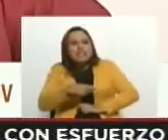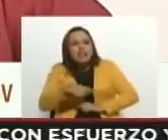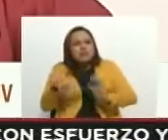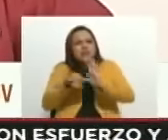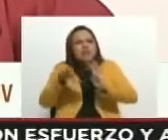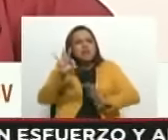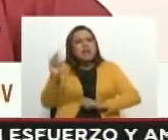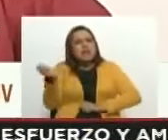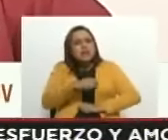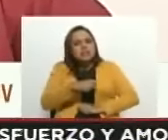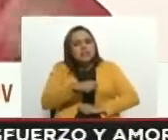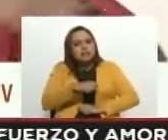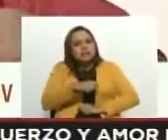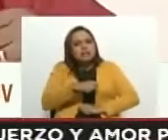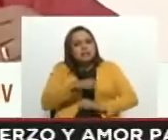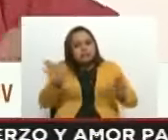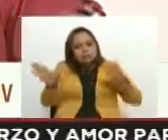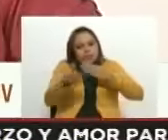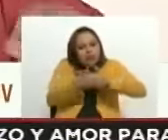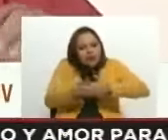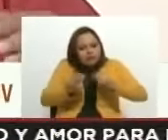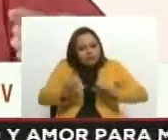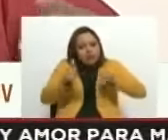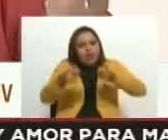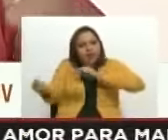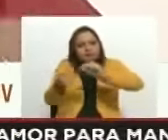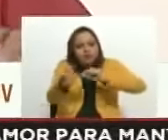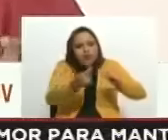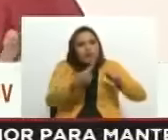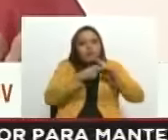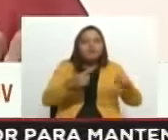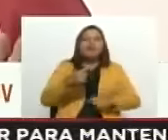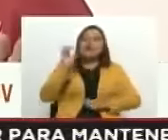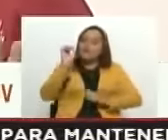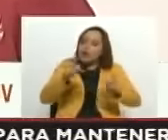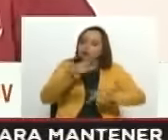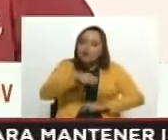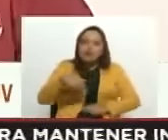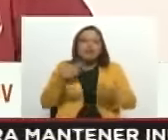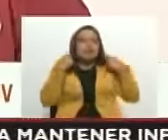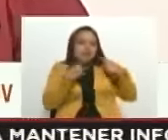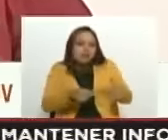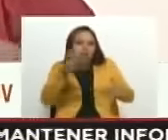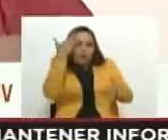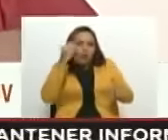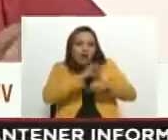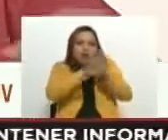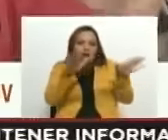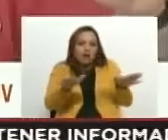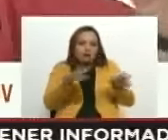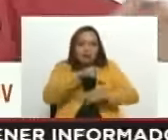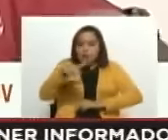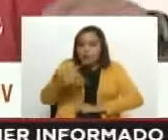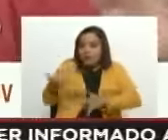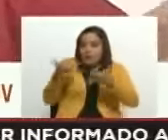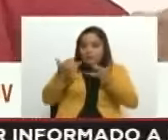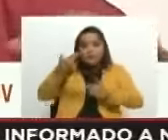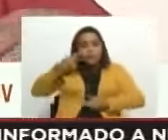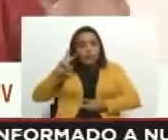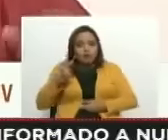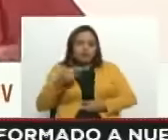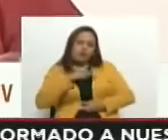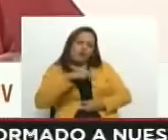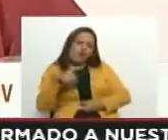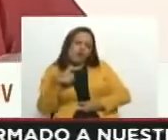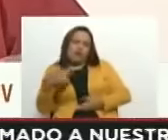encerrados, verificando. Pero partimos de haber perdido. Si nosotros no hubiésemos caído a coba y no, nosotros ganamos. Lo que pasa es que los